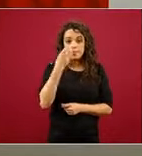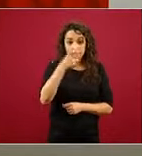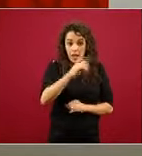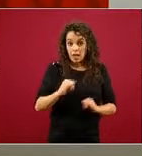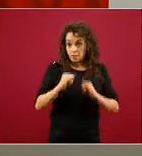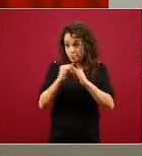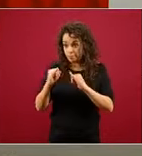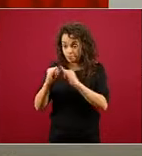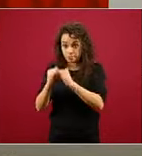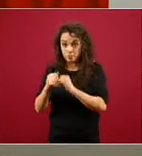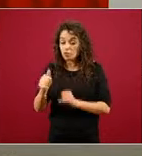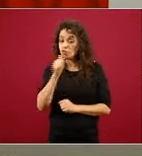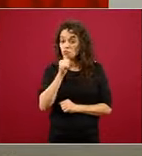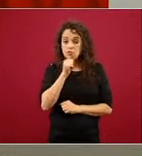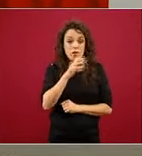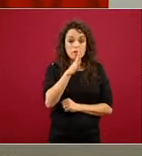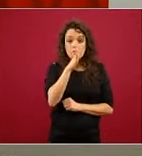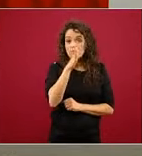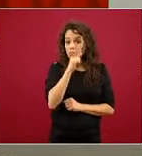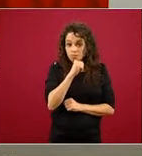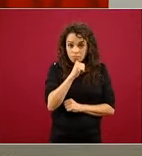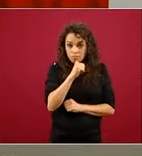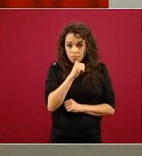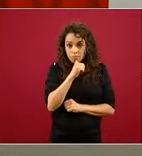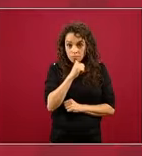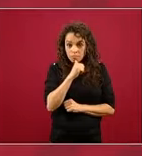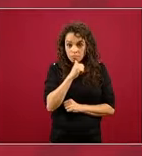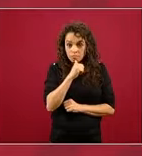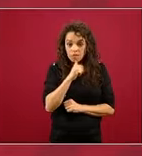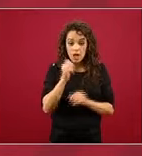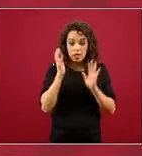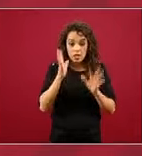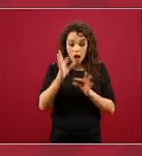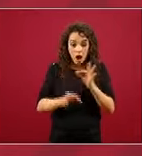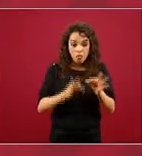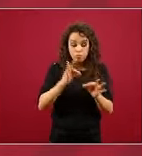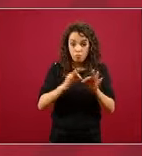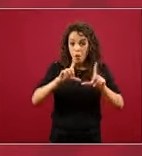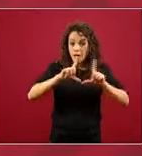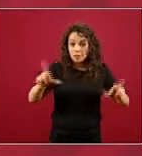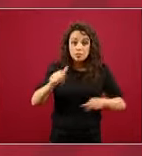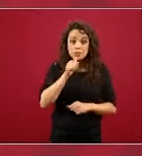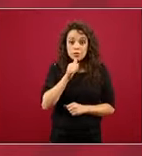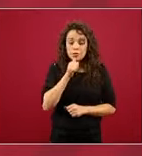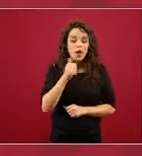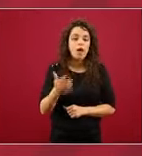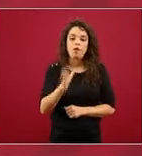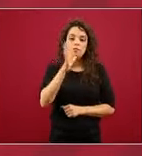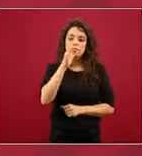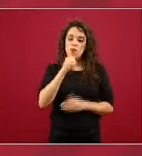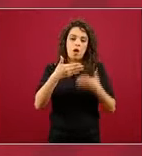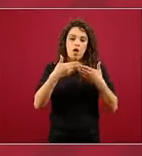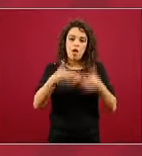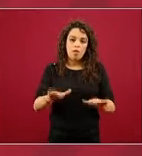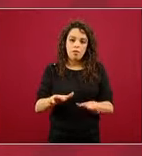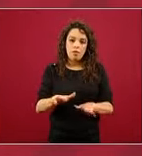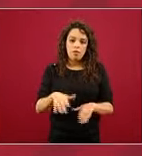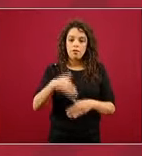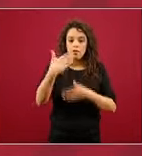no pueden llevarlas a cabo o no las tienen ya listas para implementarlas, esto no podría suceder tan rápido como dentro